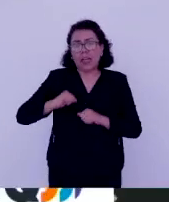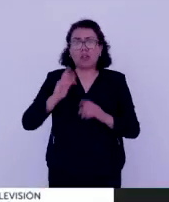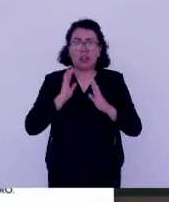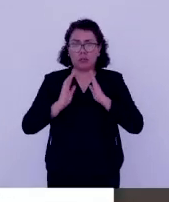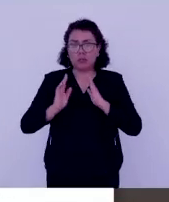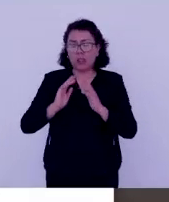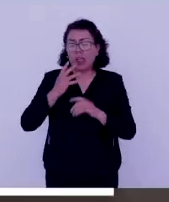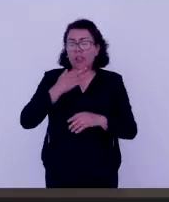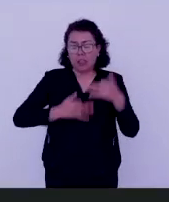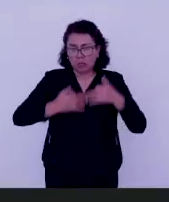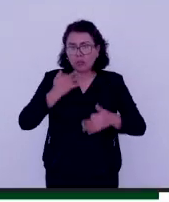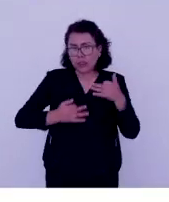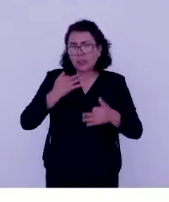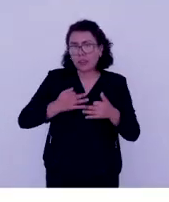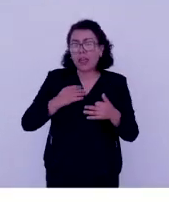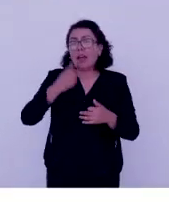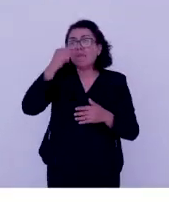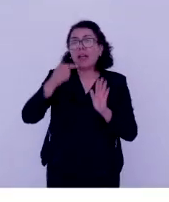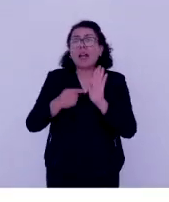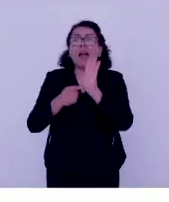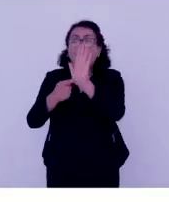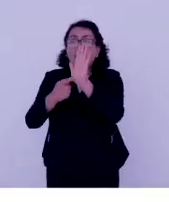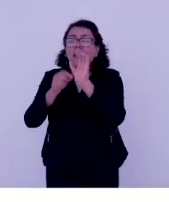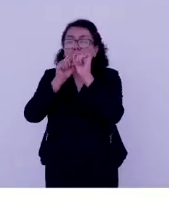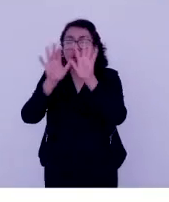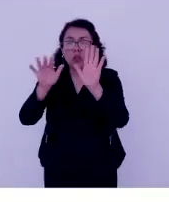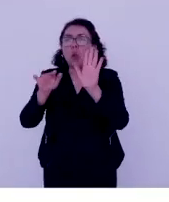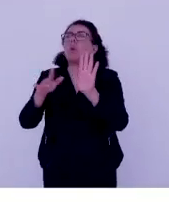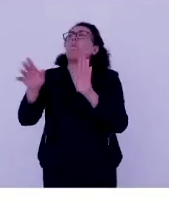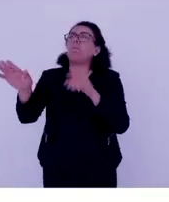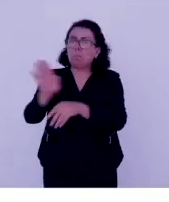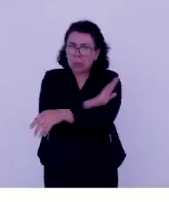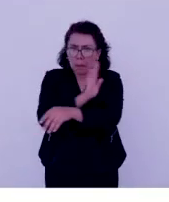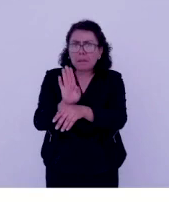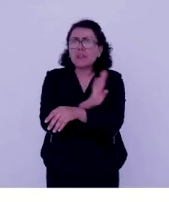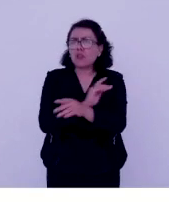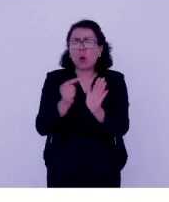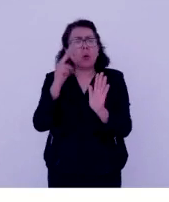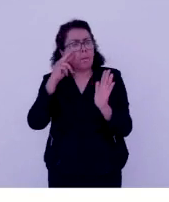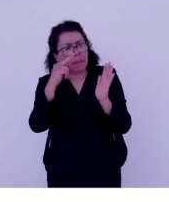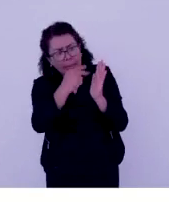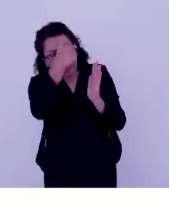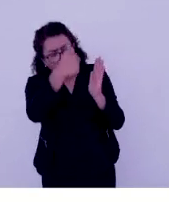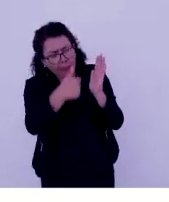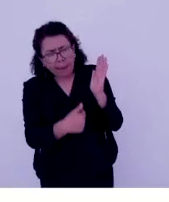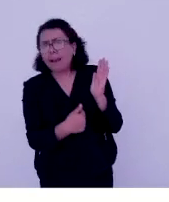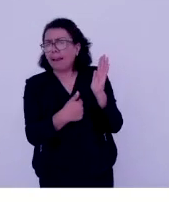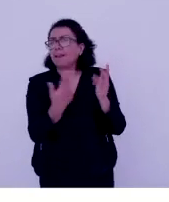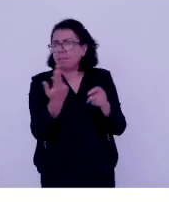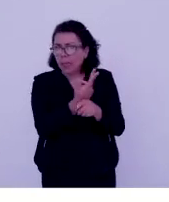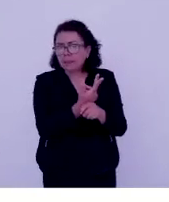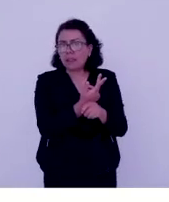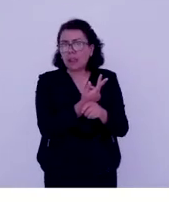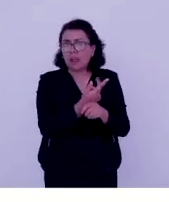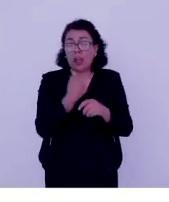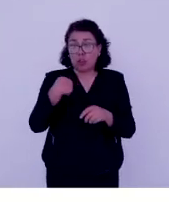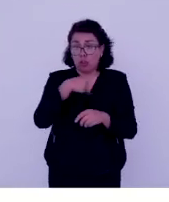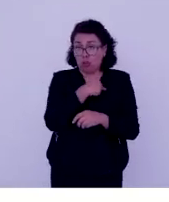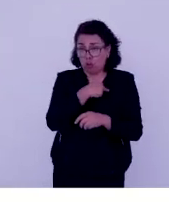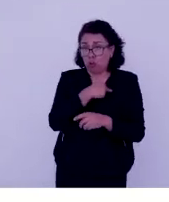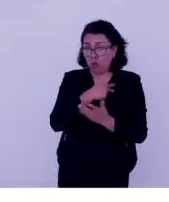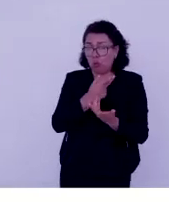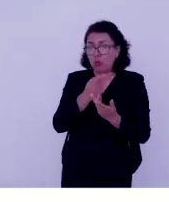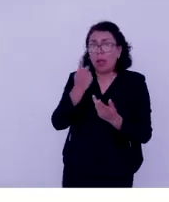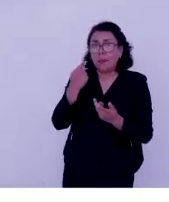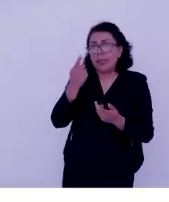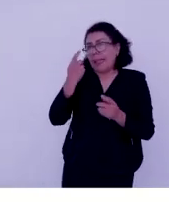diseñada bajo la firme convicción de una transparencia proactiva y de datos abiertos que no se limite al cumplimiento legal de las obligaciones